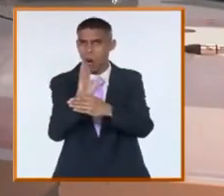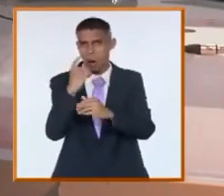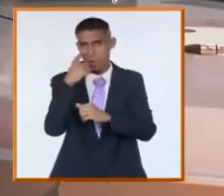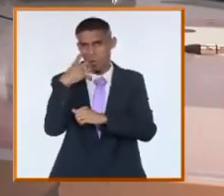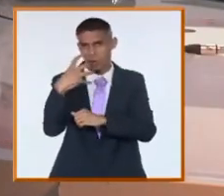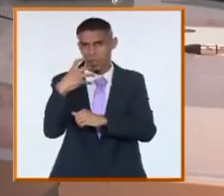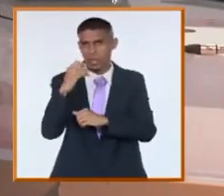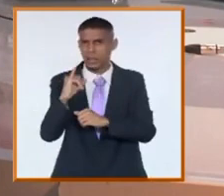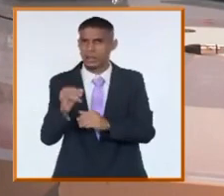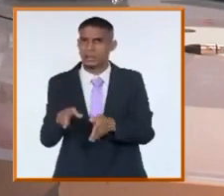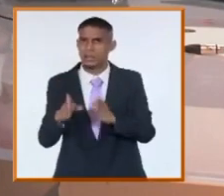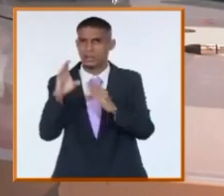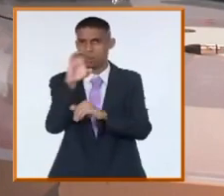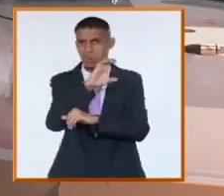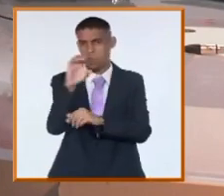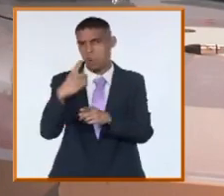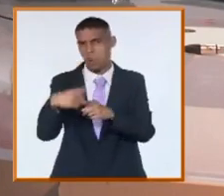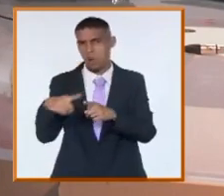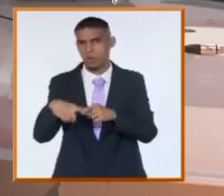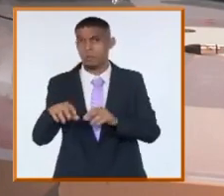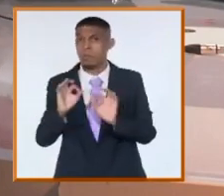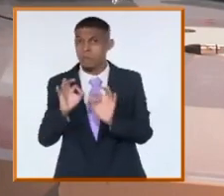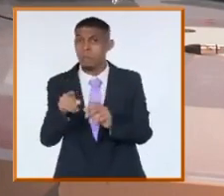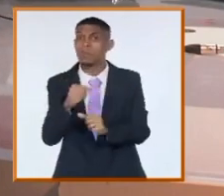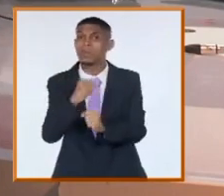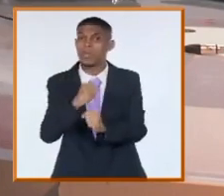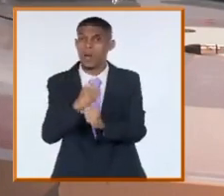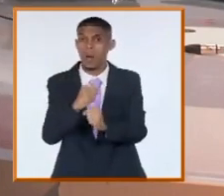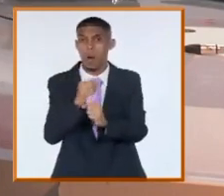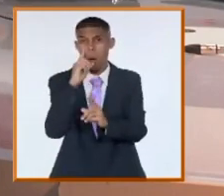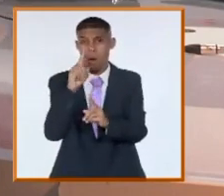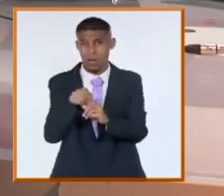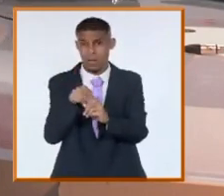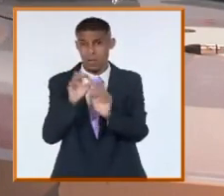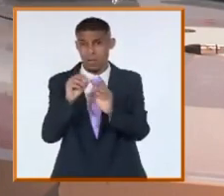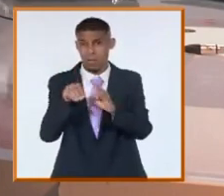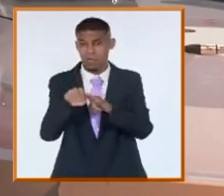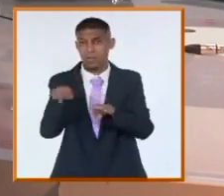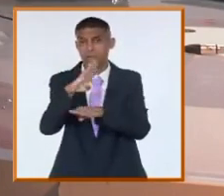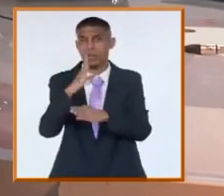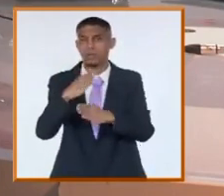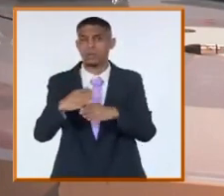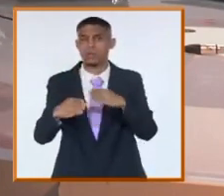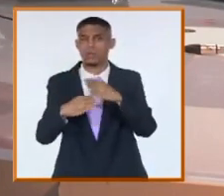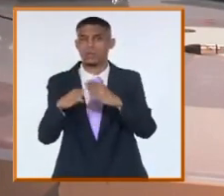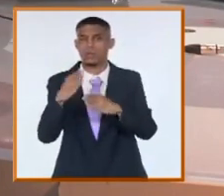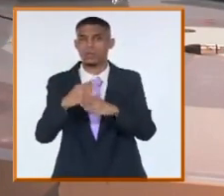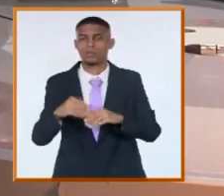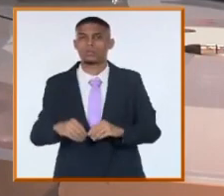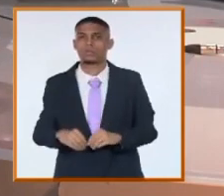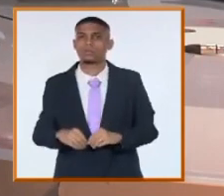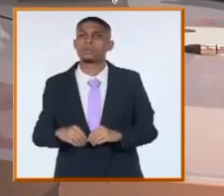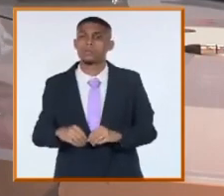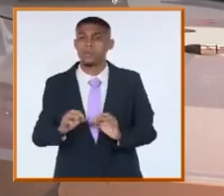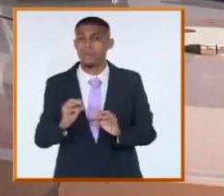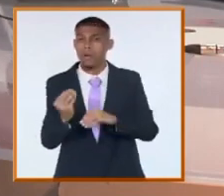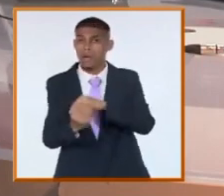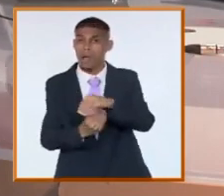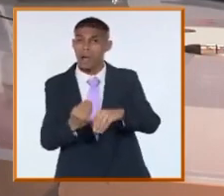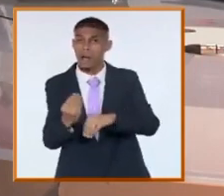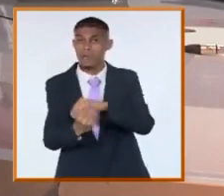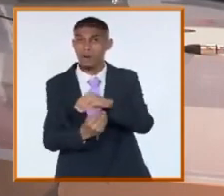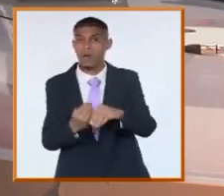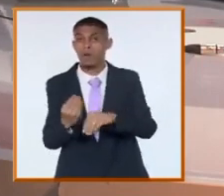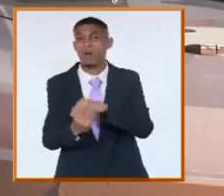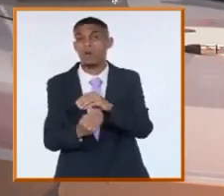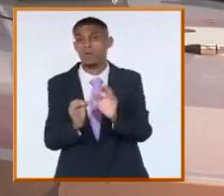Y esa ha sido la misión que ha tenido el Ministerio de la construcción a lo largo de todos estos años con el perfeccionamiento ministro el sector de la